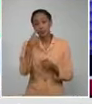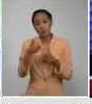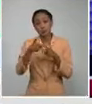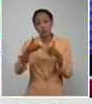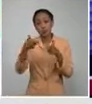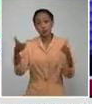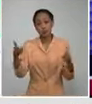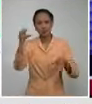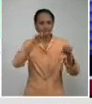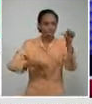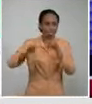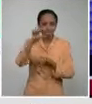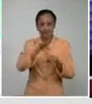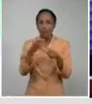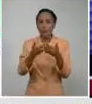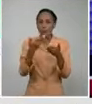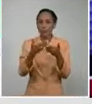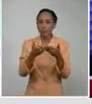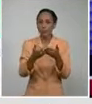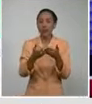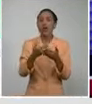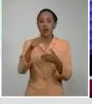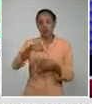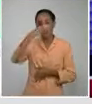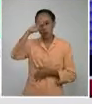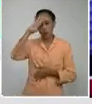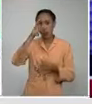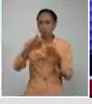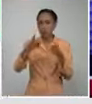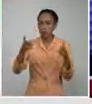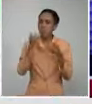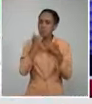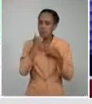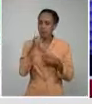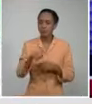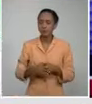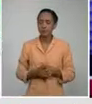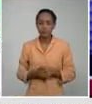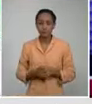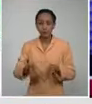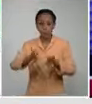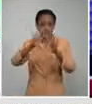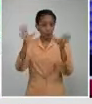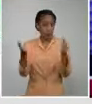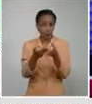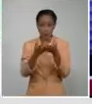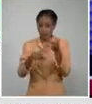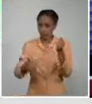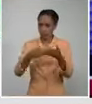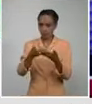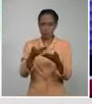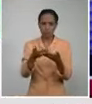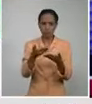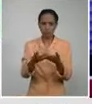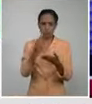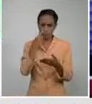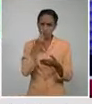capacidad diagnóstica en nuestro país. De todas las provincias se procesaron muestras. Ahí está el